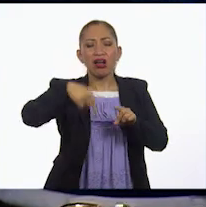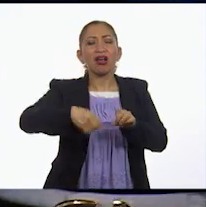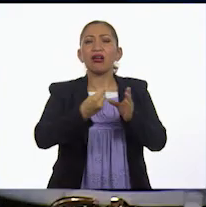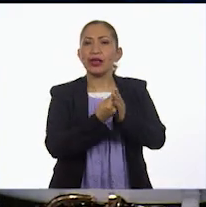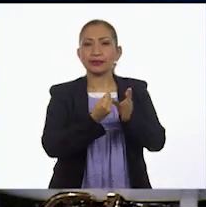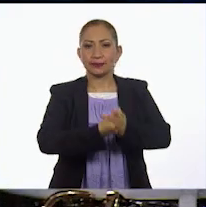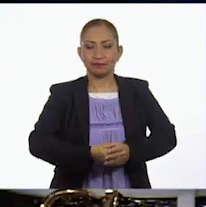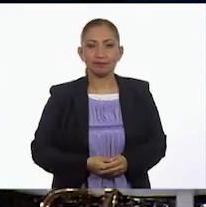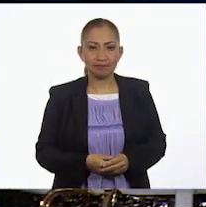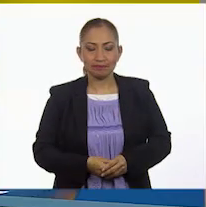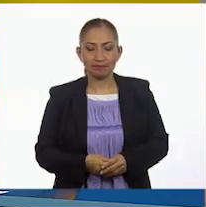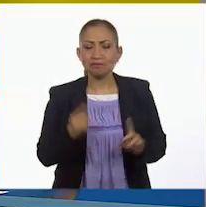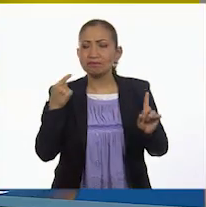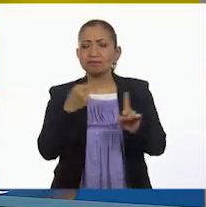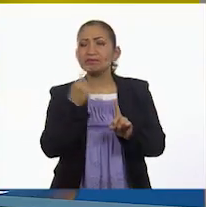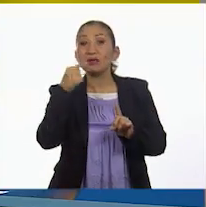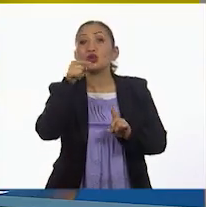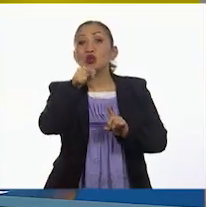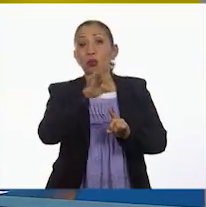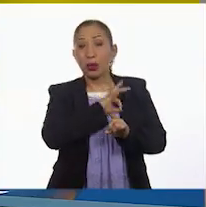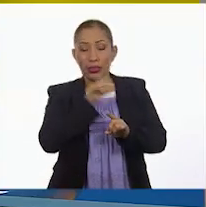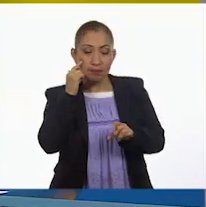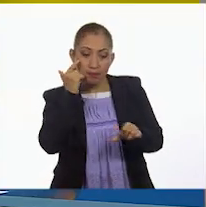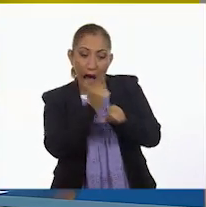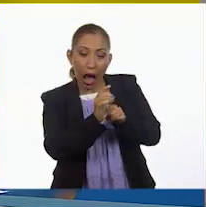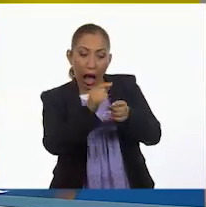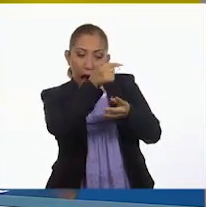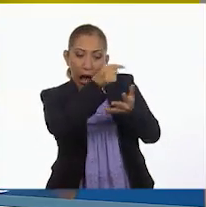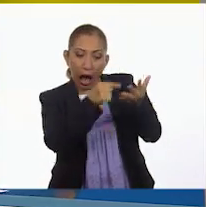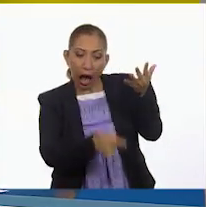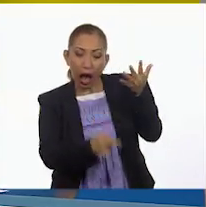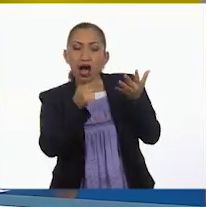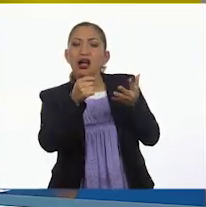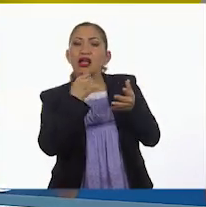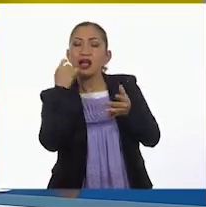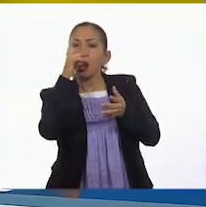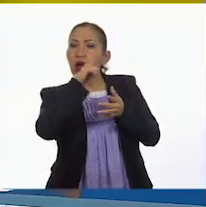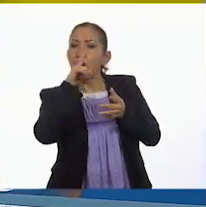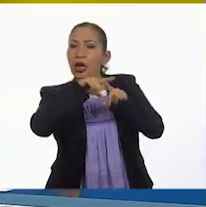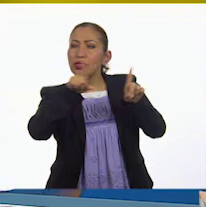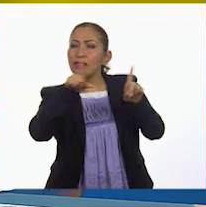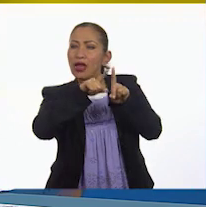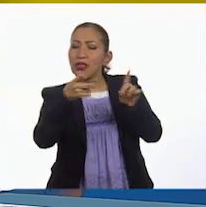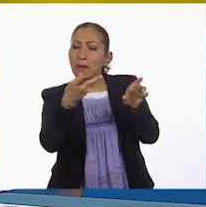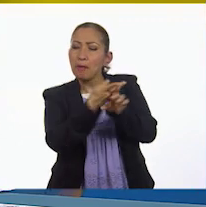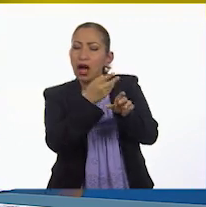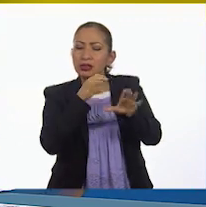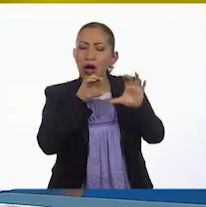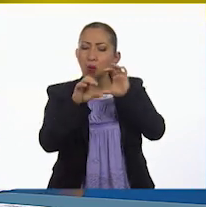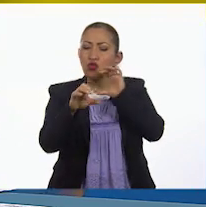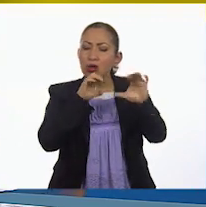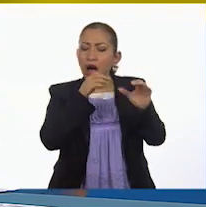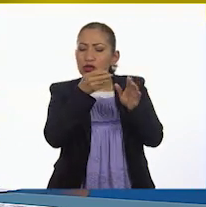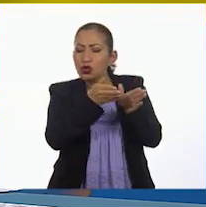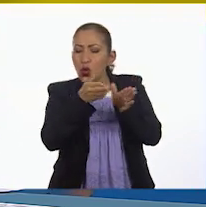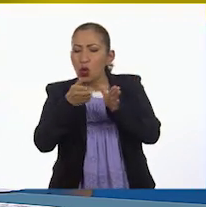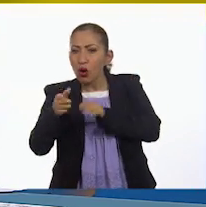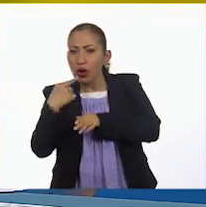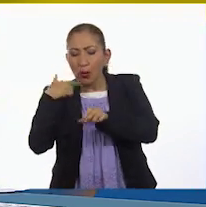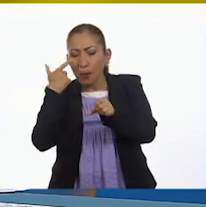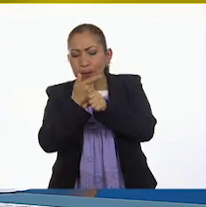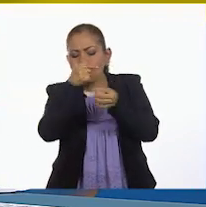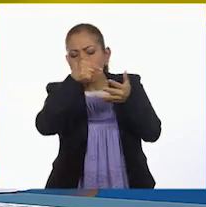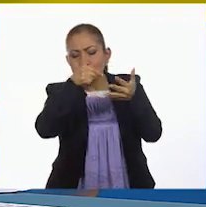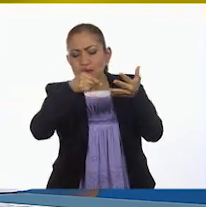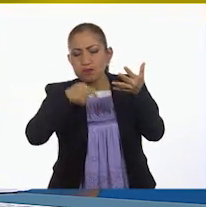esta sesión. Y el propósito es que puedas identificar las propiedades del lenguaje en diversas situaciones comunicativas,